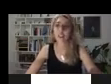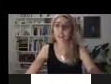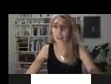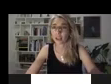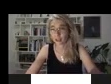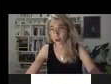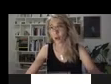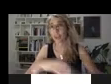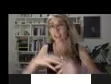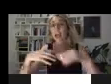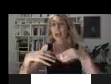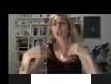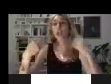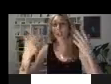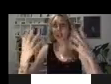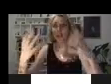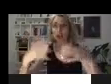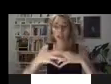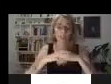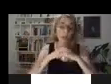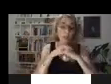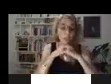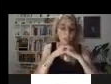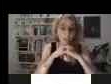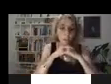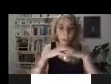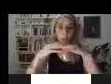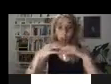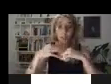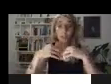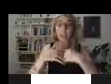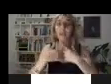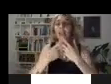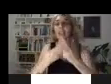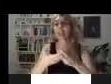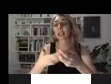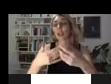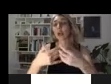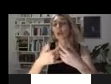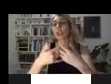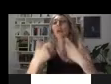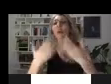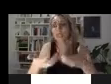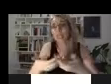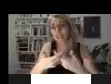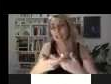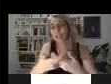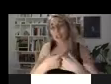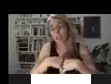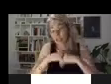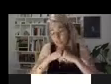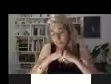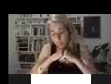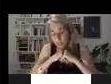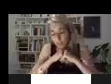en NFT, es decir, obras tokenizadas y llevadas y